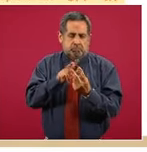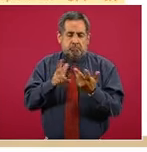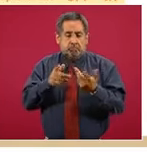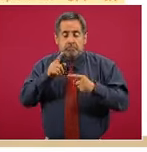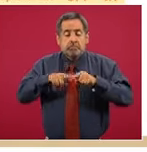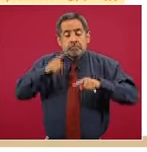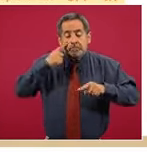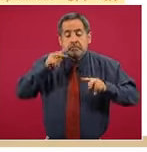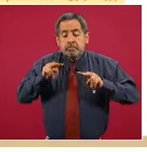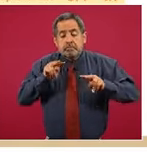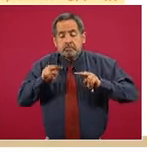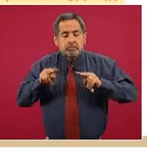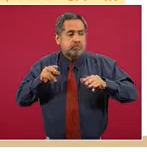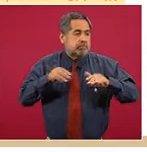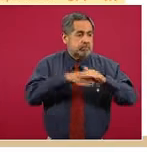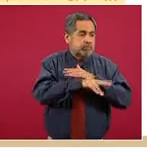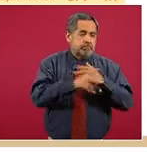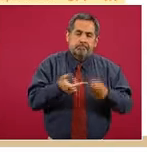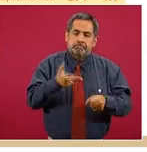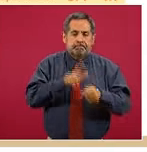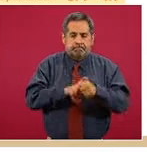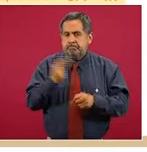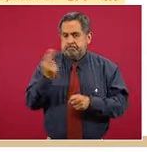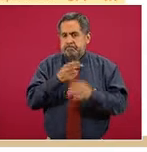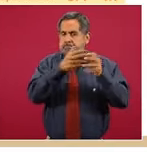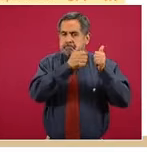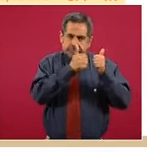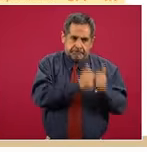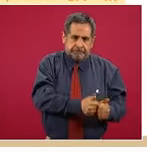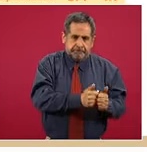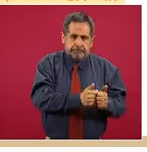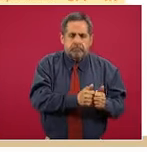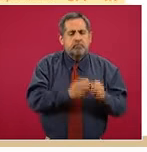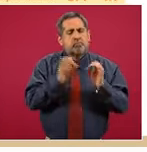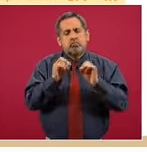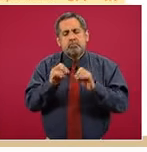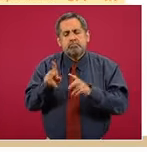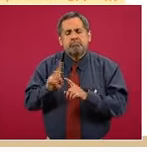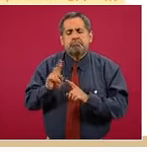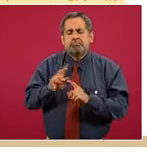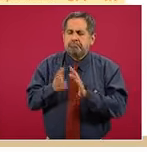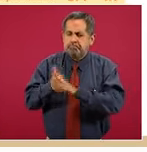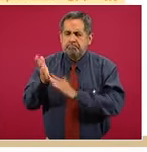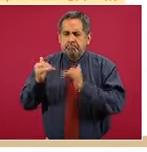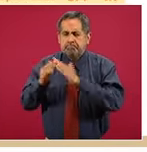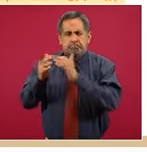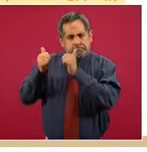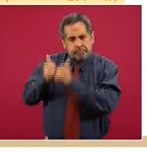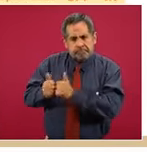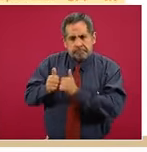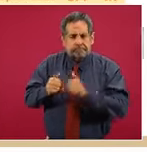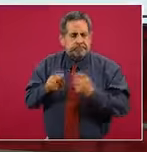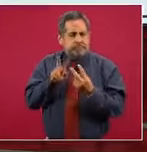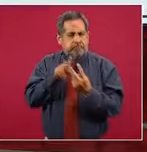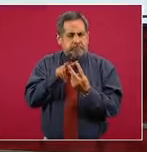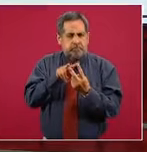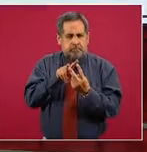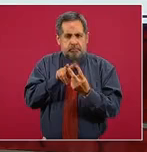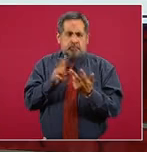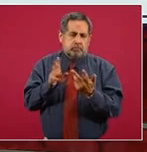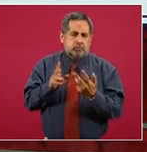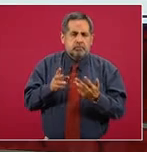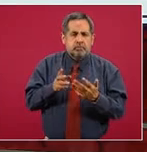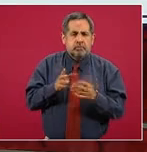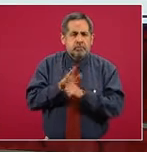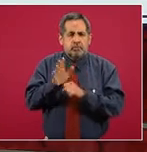sistema de vigilancia, aquellos que se manejan de inicio a la hora del registro epidemiológico como un paciente ambulatorio o